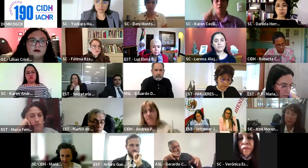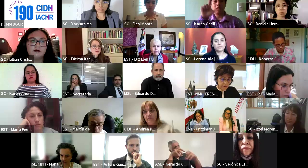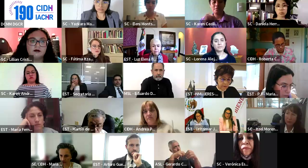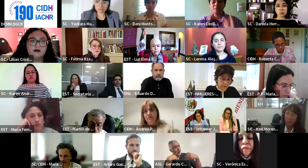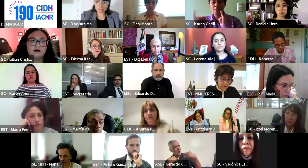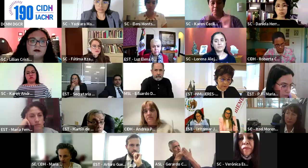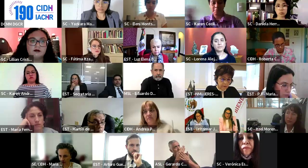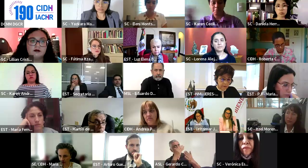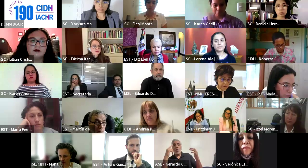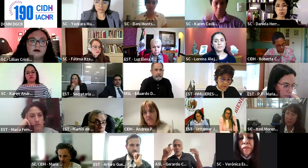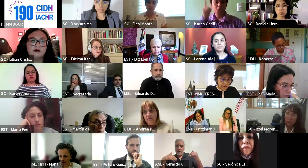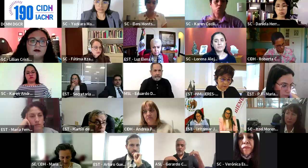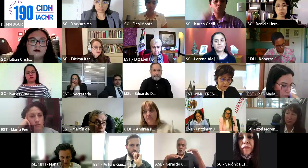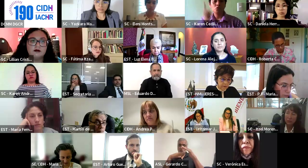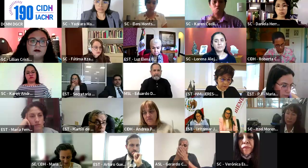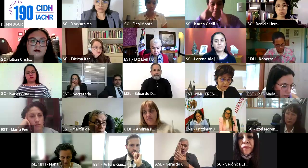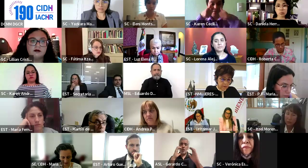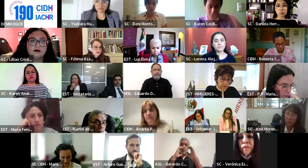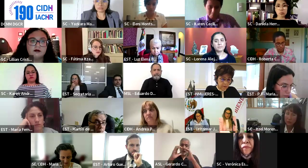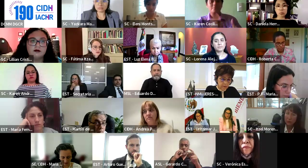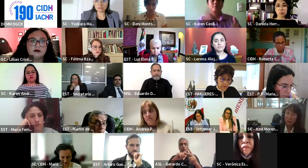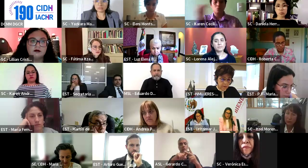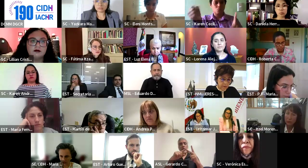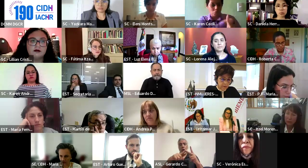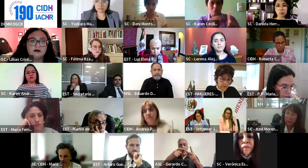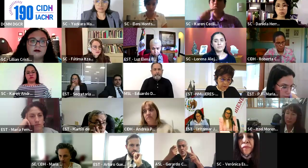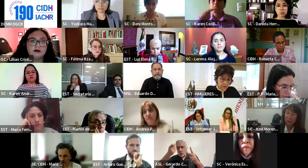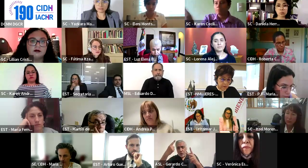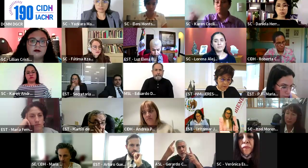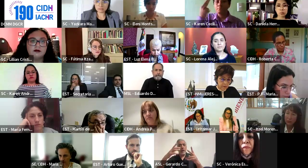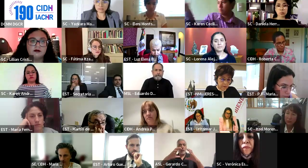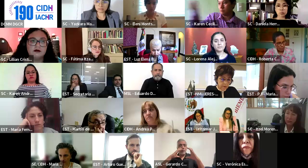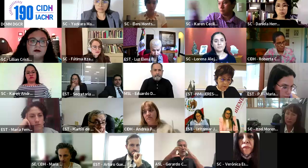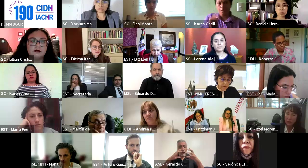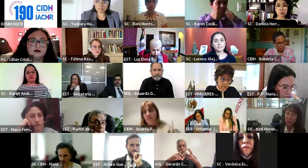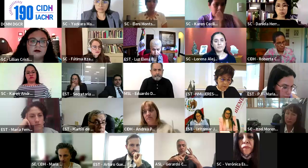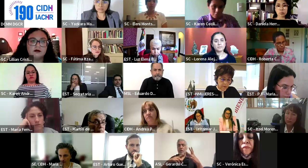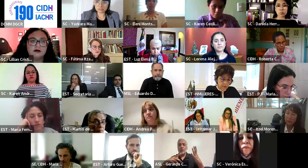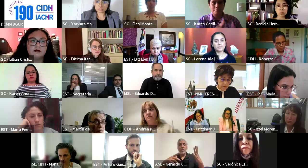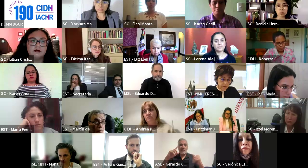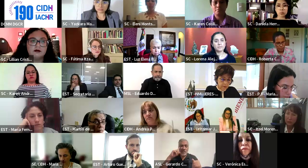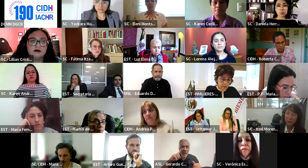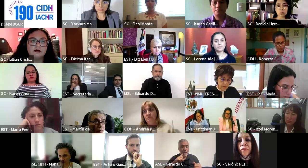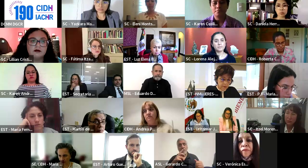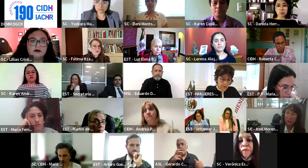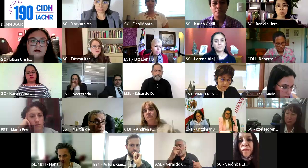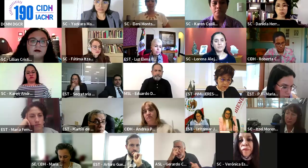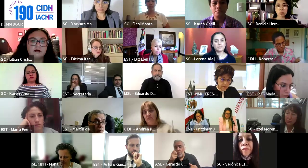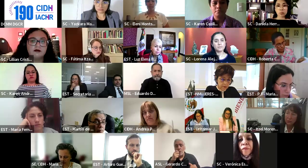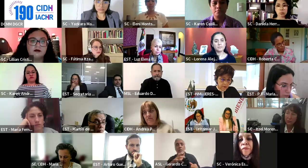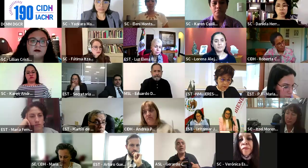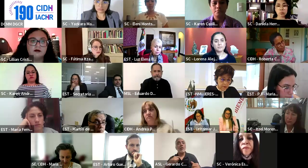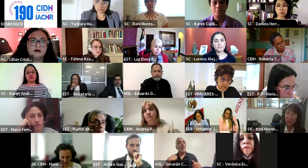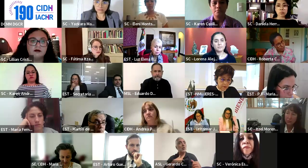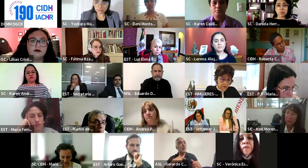estudio, a entender las palabras, la comunicación. Para las mujeres sordas, sordociegas, a poder demandar, a que tengamos